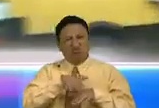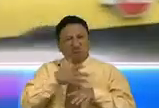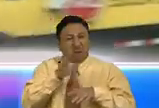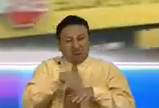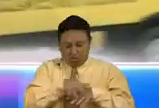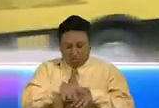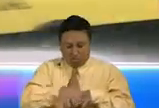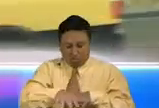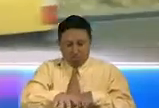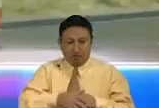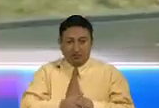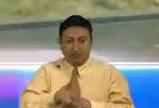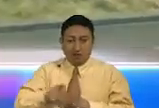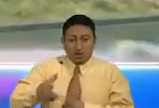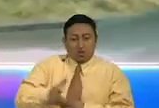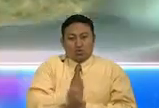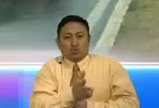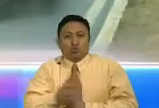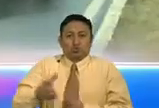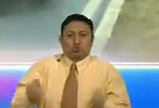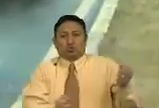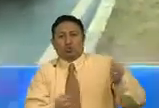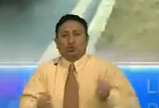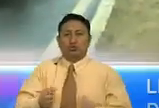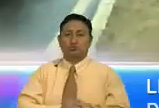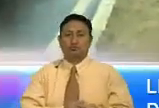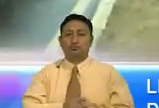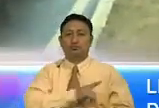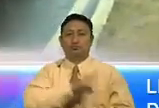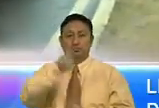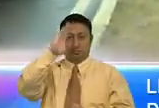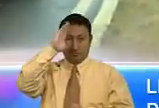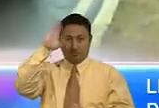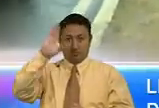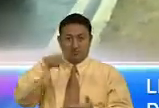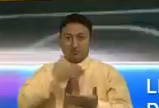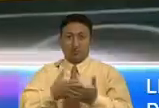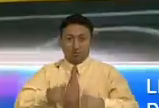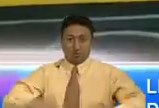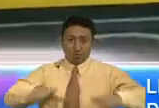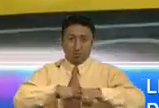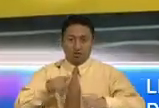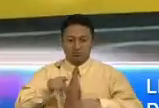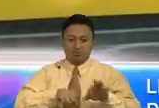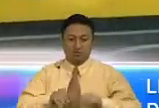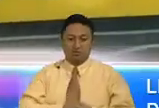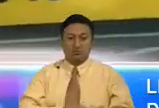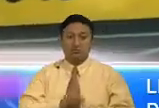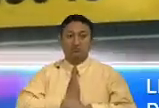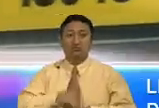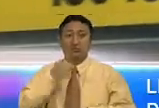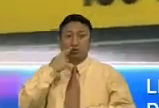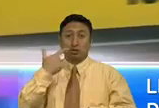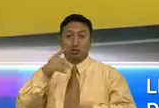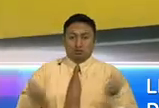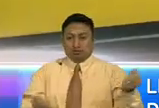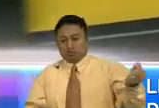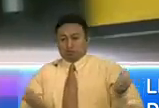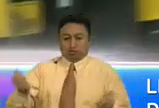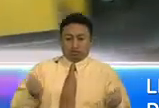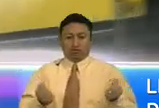se procede a hacer la calzada mucho más resbalosa. El agente civil de tránsito que acudió hasta el sitio señaló que pese a las maniobras del conductor, fue